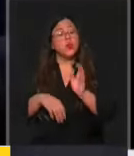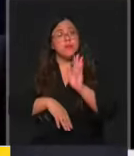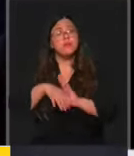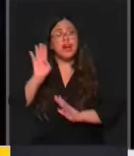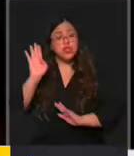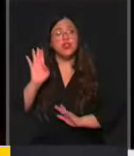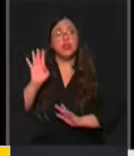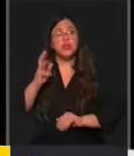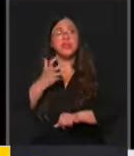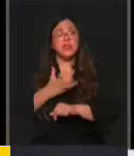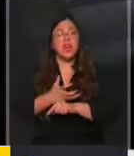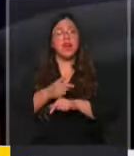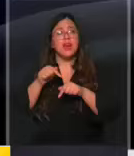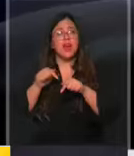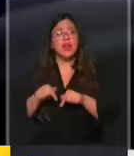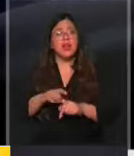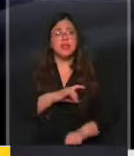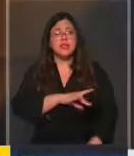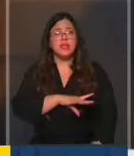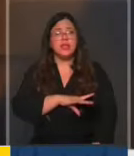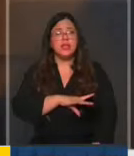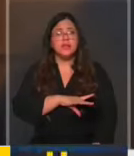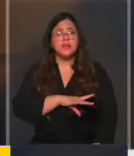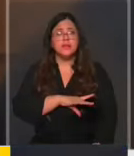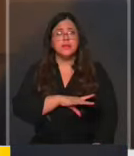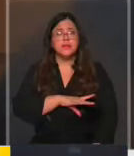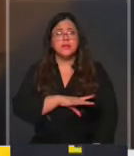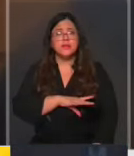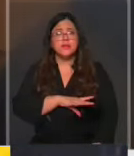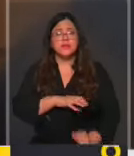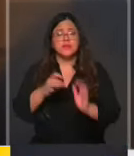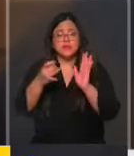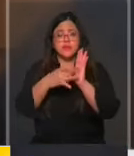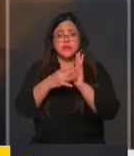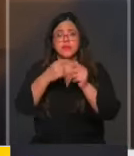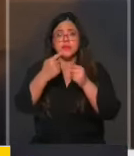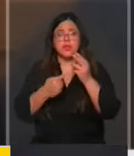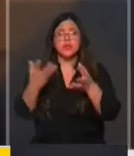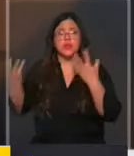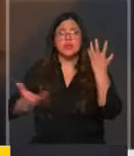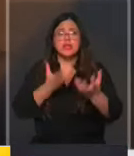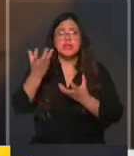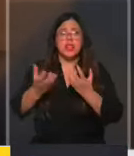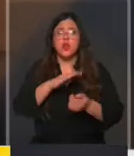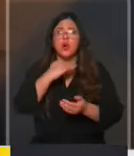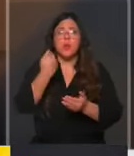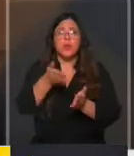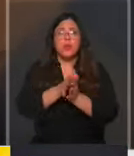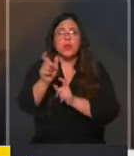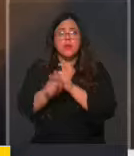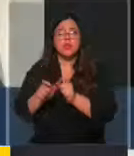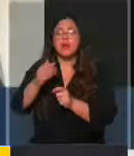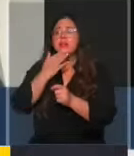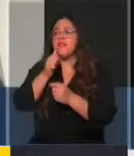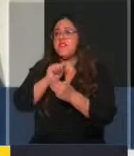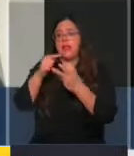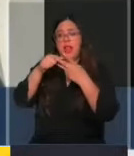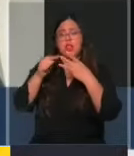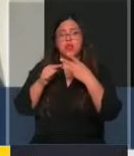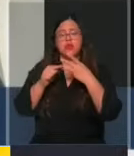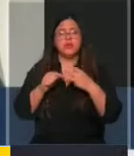altas que existen en nuestro país de acuerdo a los delitos, por el delito de incendio causando muerte, sin considerar los otros dos delitos. Si